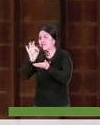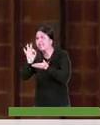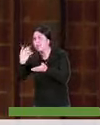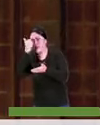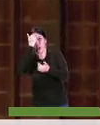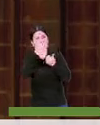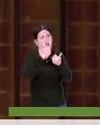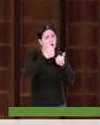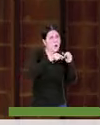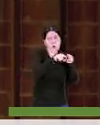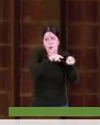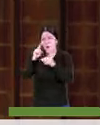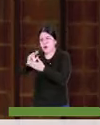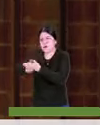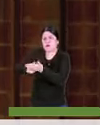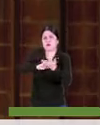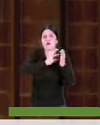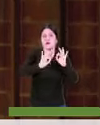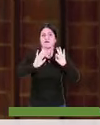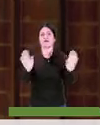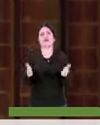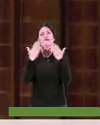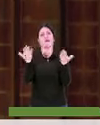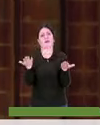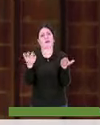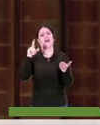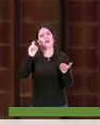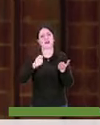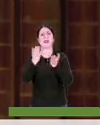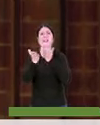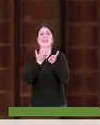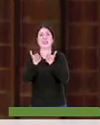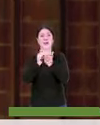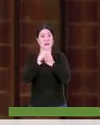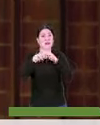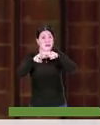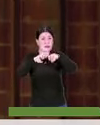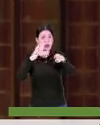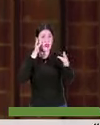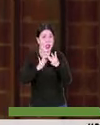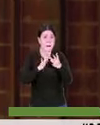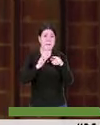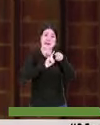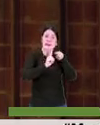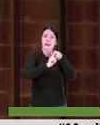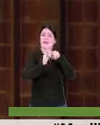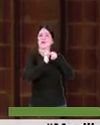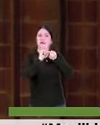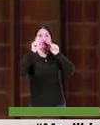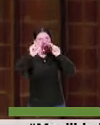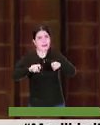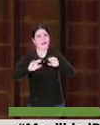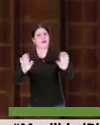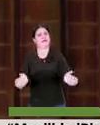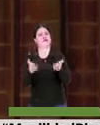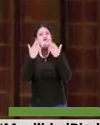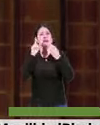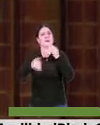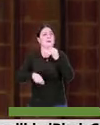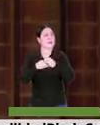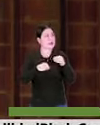con el fin de poder tener los avances correspondientes, que mejoremos el servicio del transporte público, que tengamos más y mejores espacios en